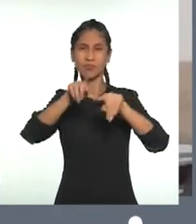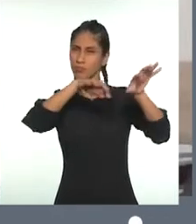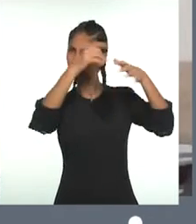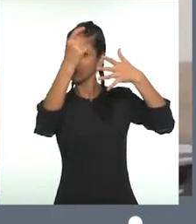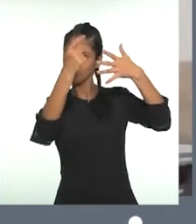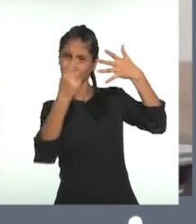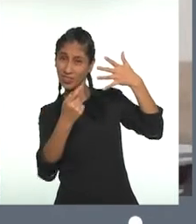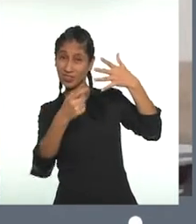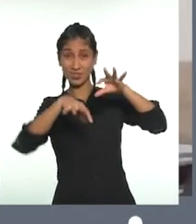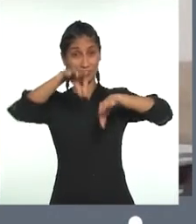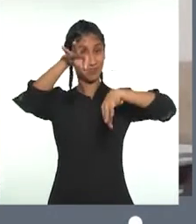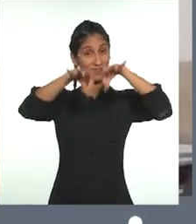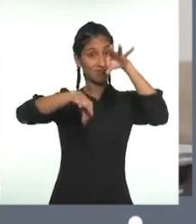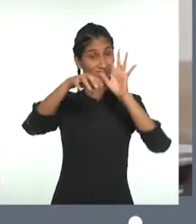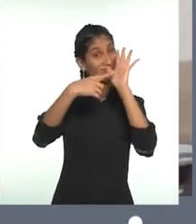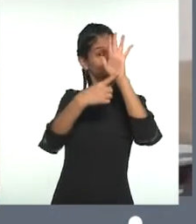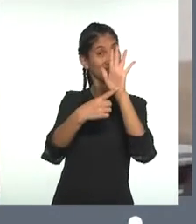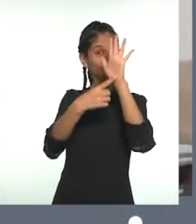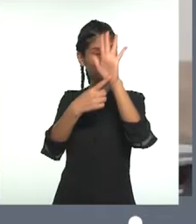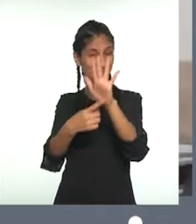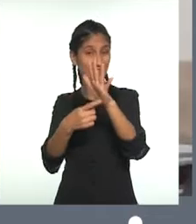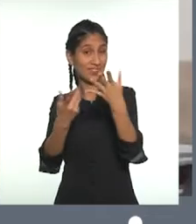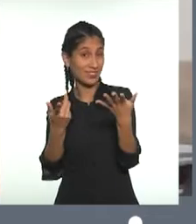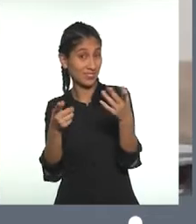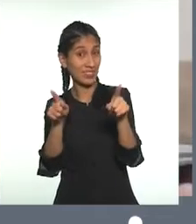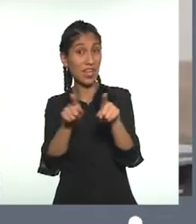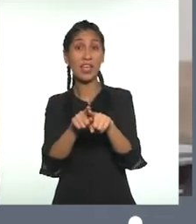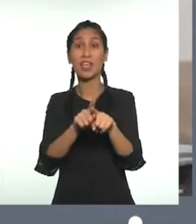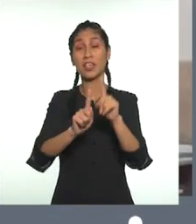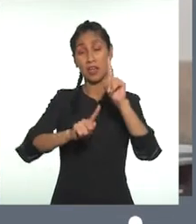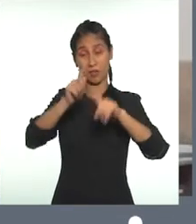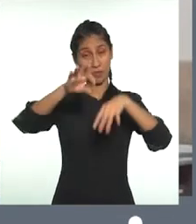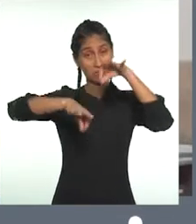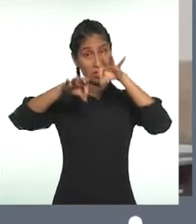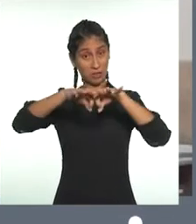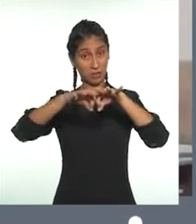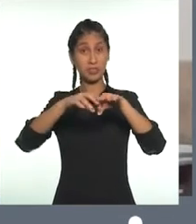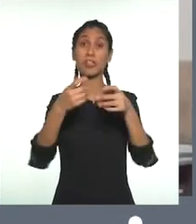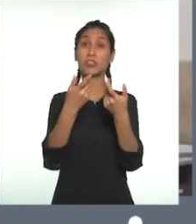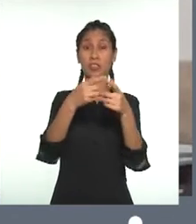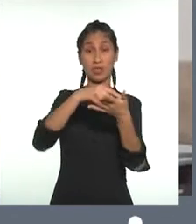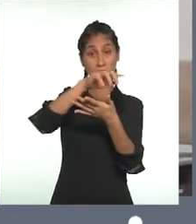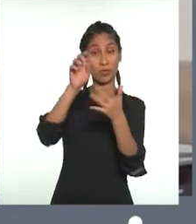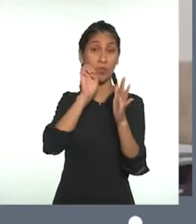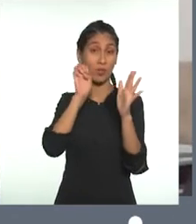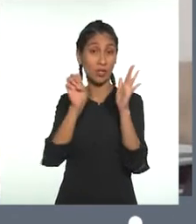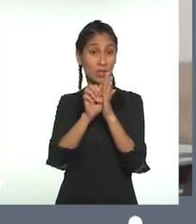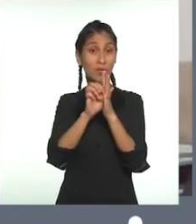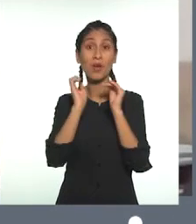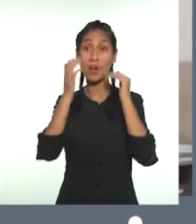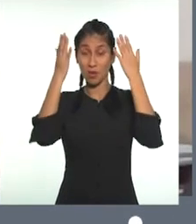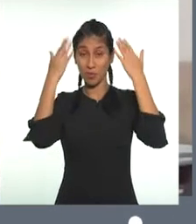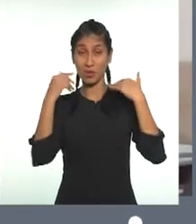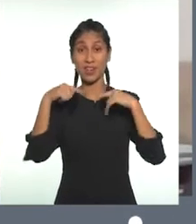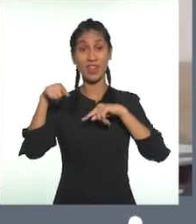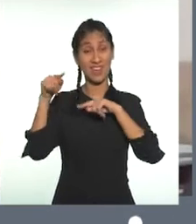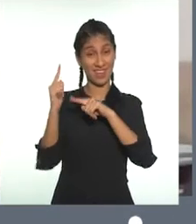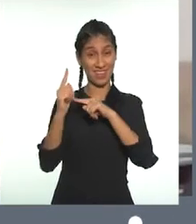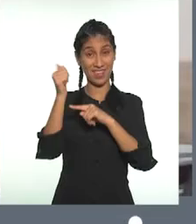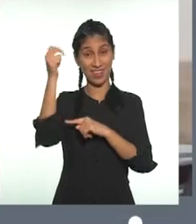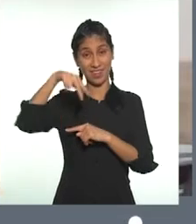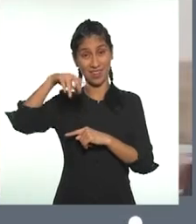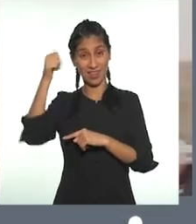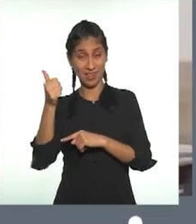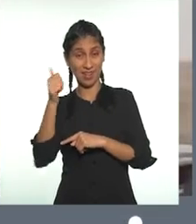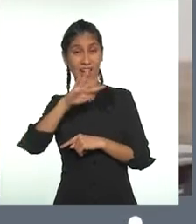acciones escénicas que se han venido presentando en lugares públicos, ¿no?, como el dirigido por la actriz Ana Correa, ¿no?,